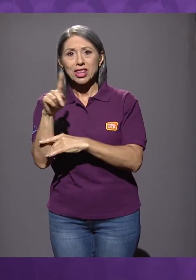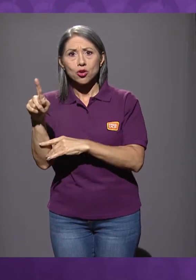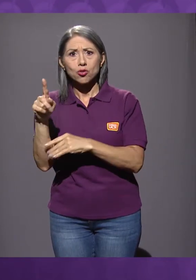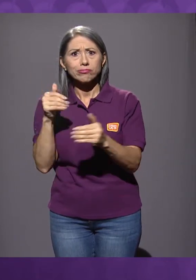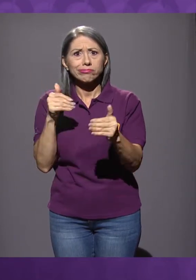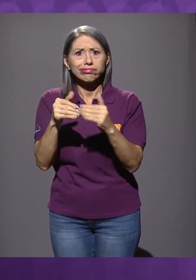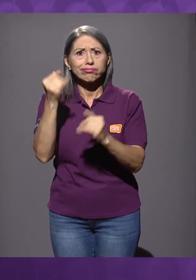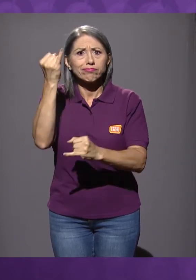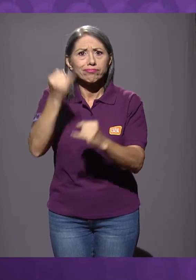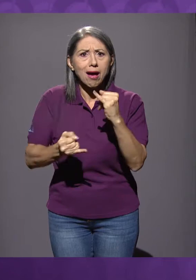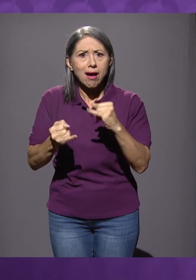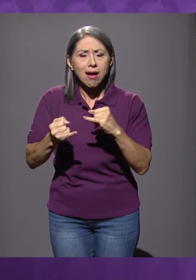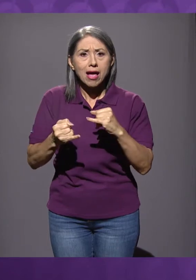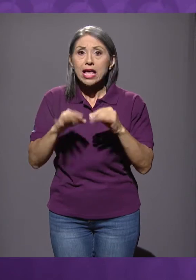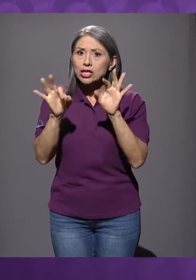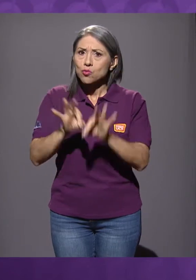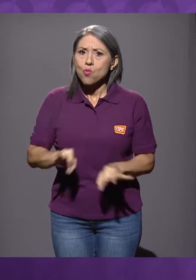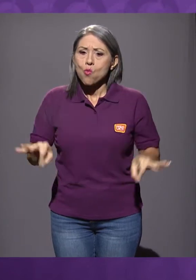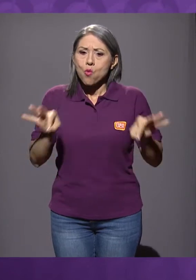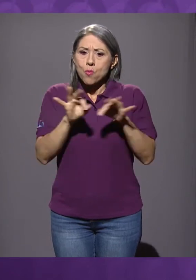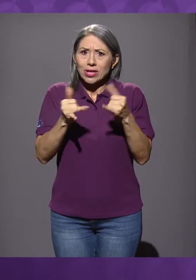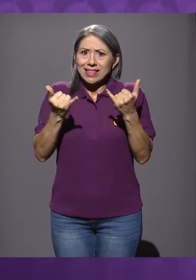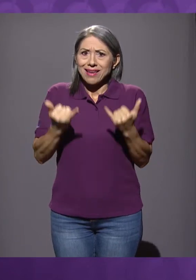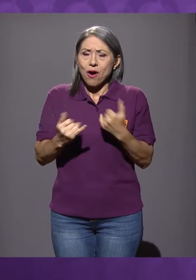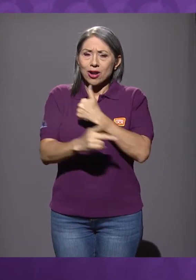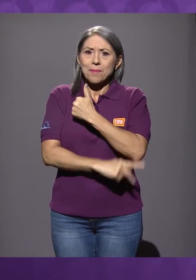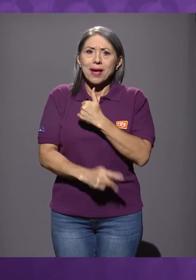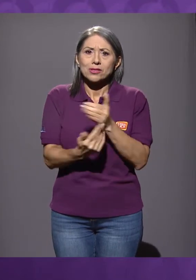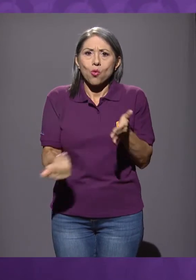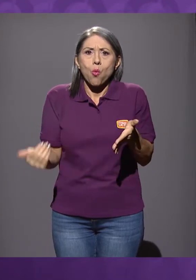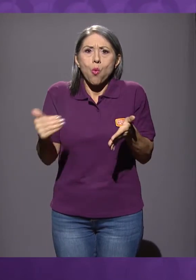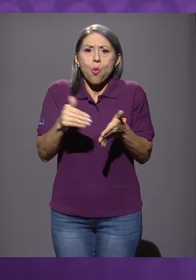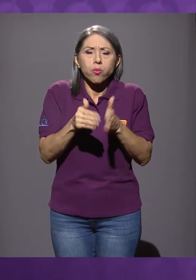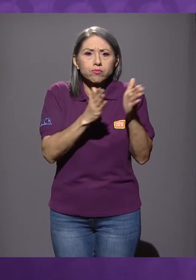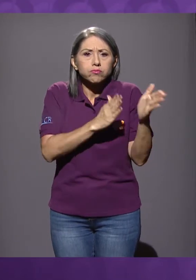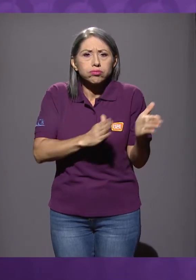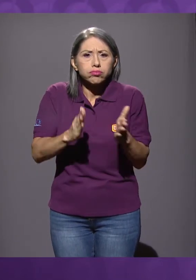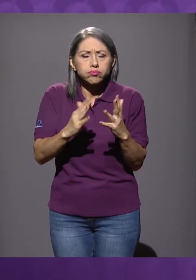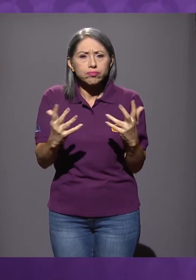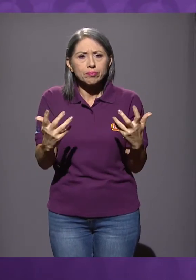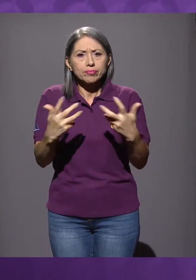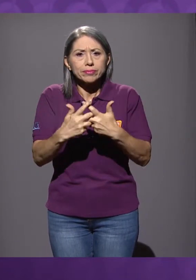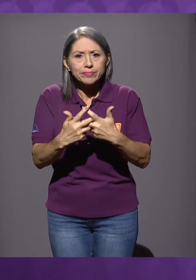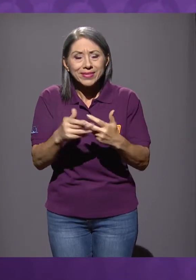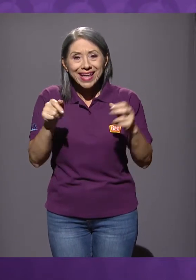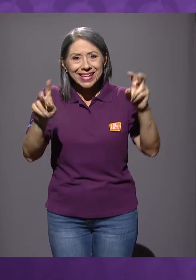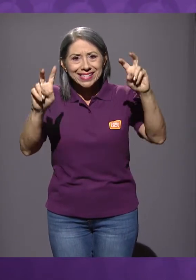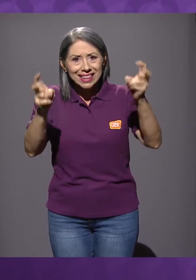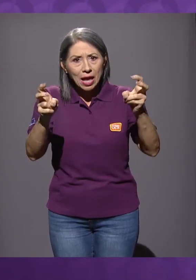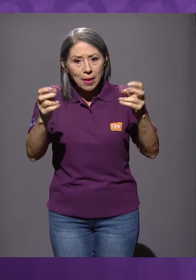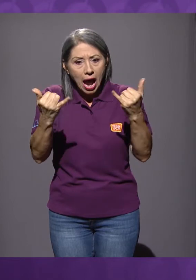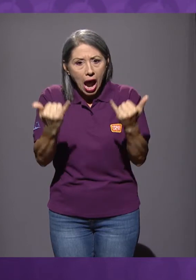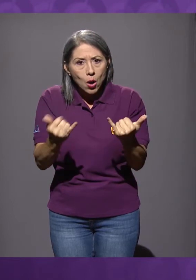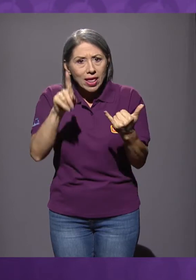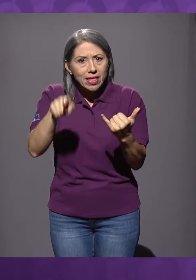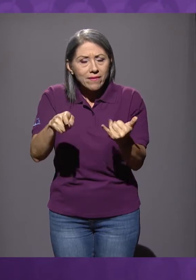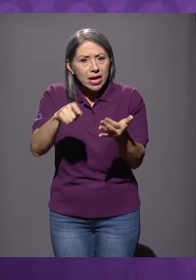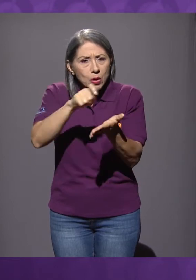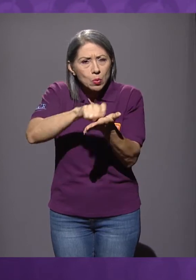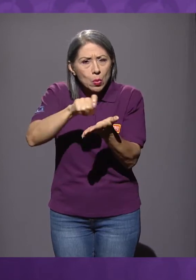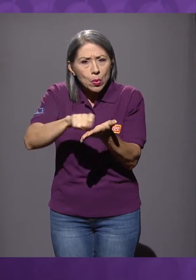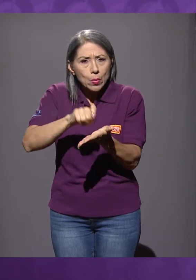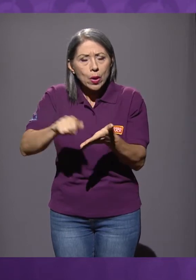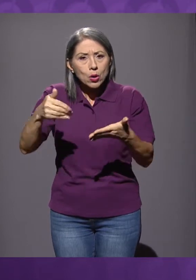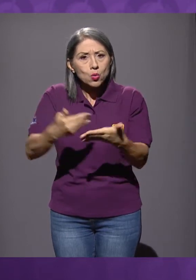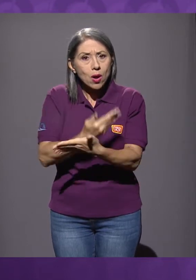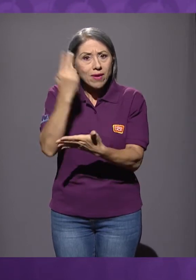es un momento muy importante de reestructuración país, y en este tema muy importante que en la formulación de esta nueva política, que ojalá,